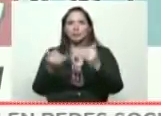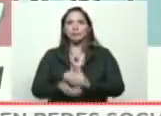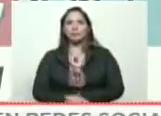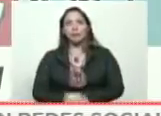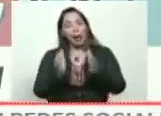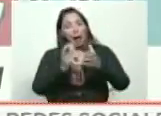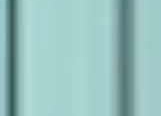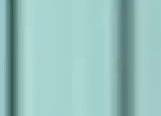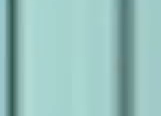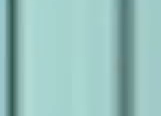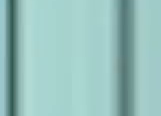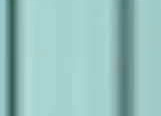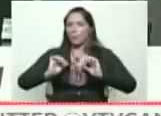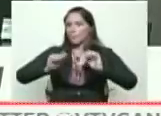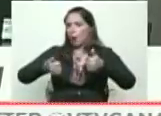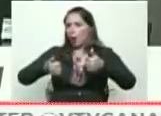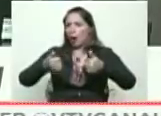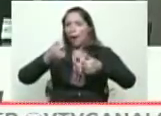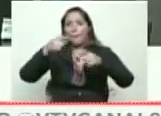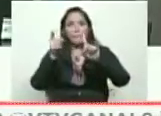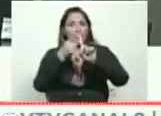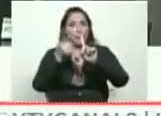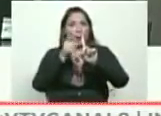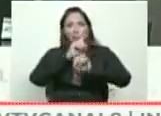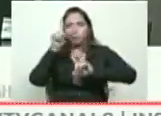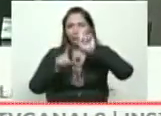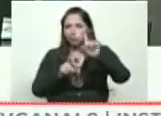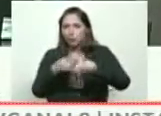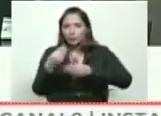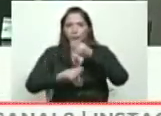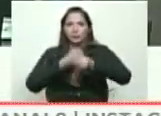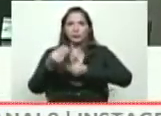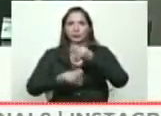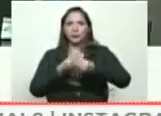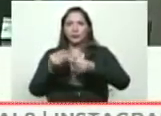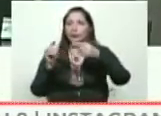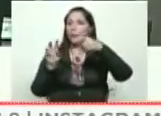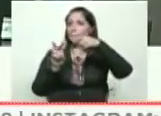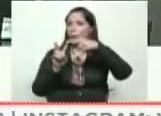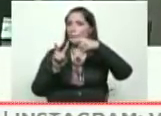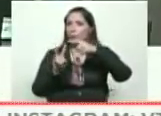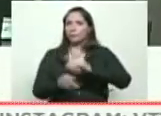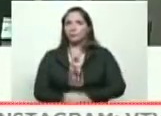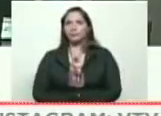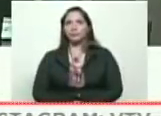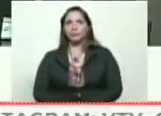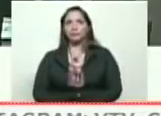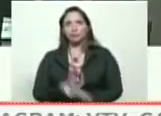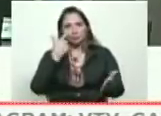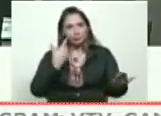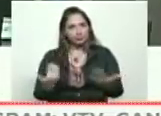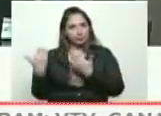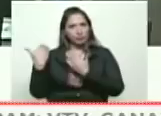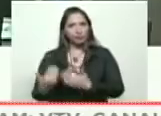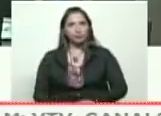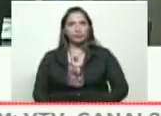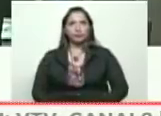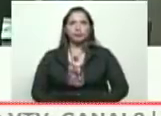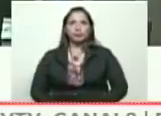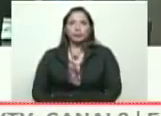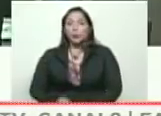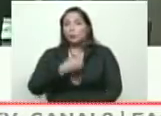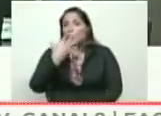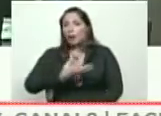compañeras y los compañeros. La primera pregunta y la efectúa Meisber Bolívar por Venezolana de Televisión. Buenas